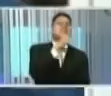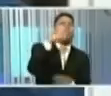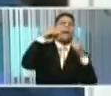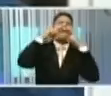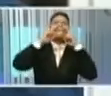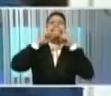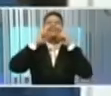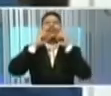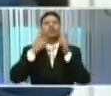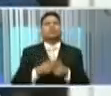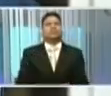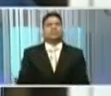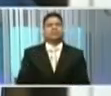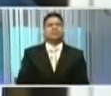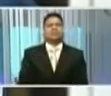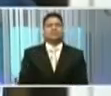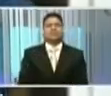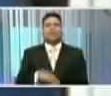Misión bigote.